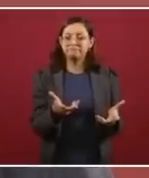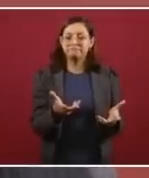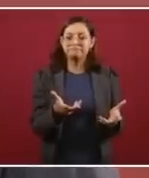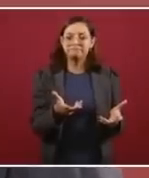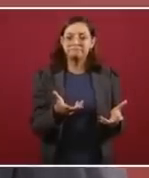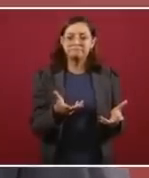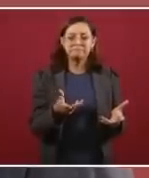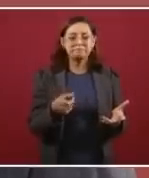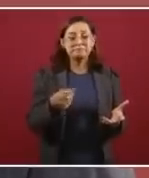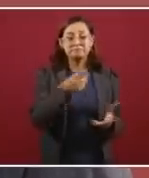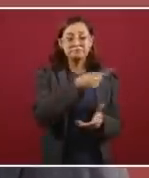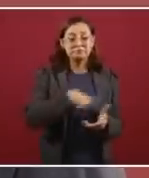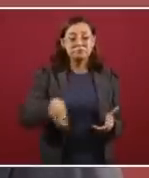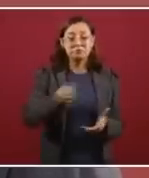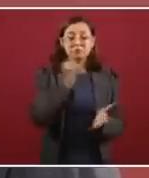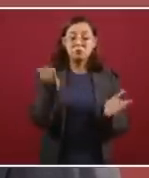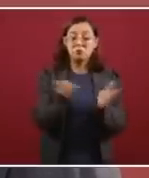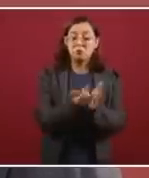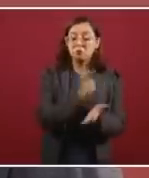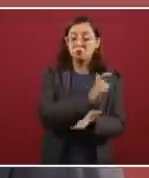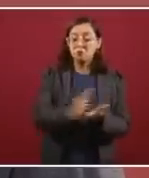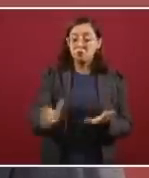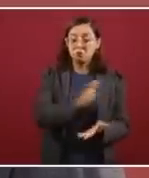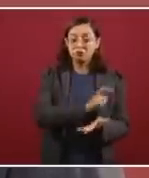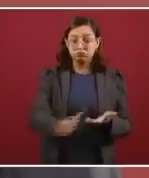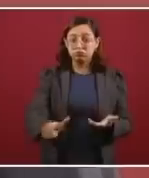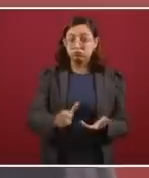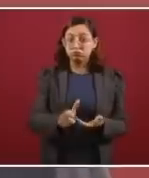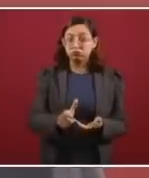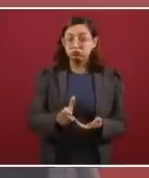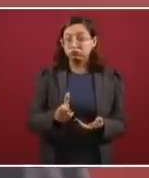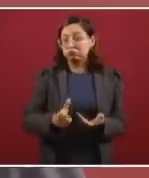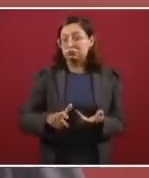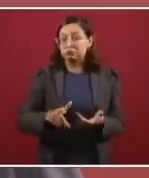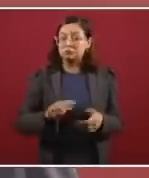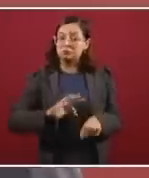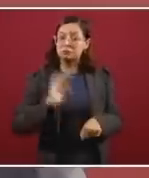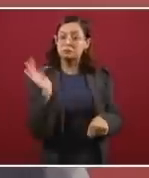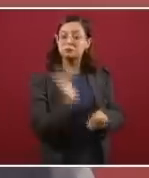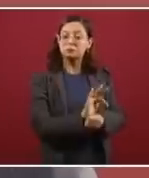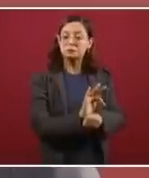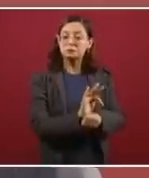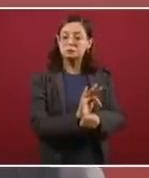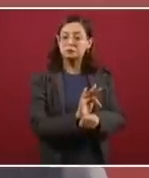llamados contribuyentes, y cargaron